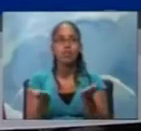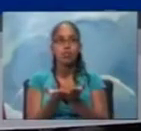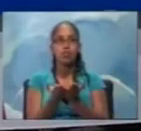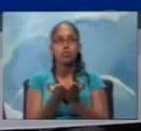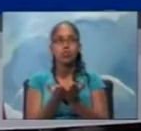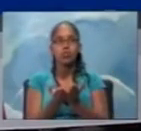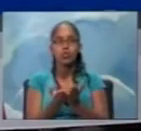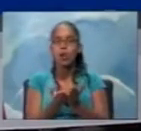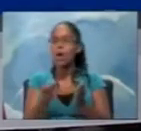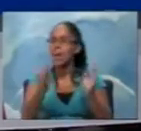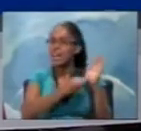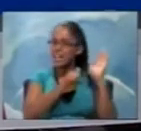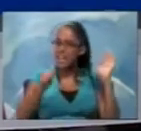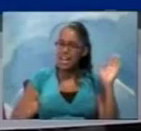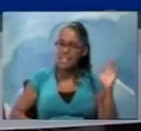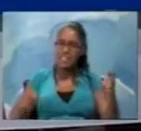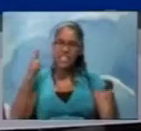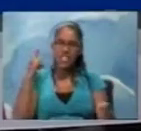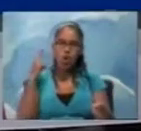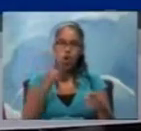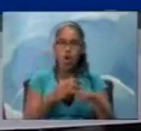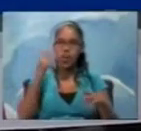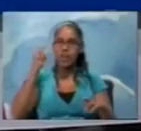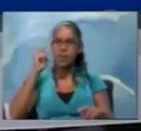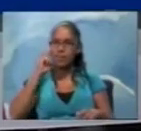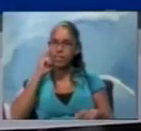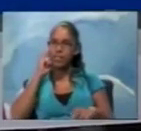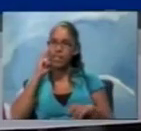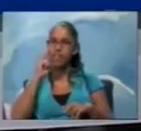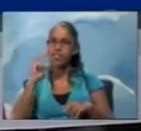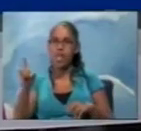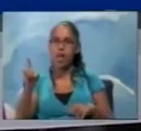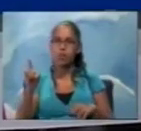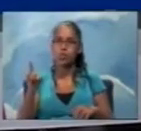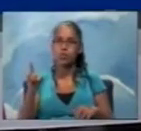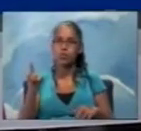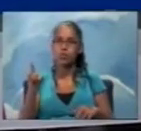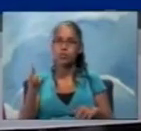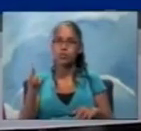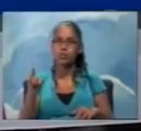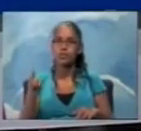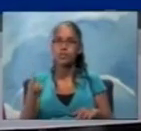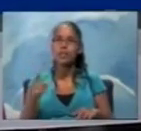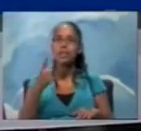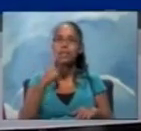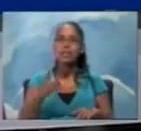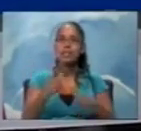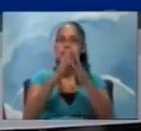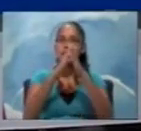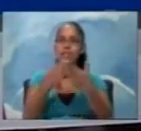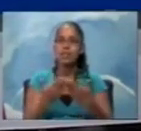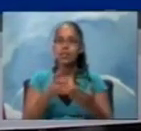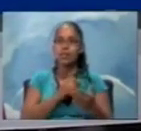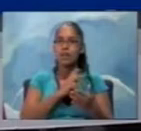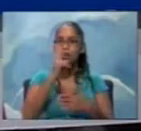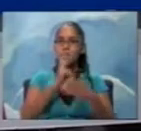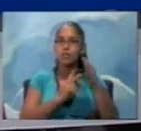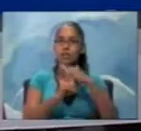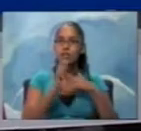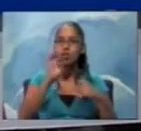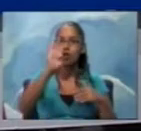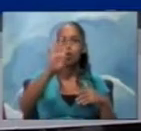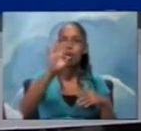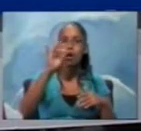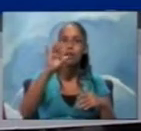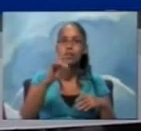conmigo, que el Señor reprenda al diablo. Que el Señor reprenda al diablo. Dice la Escritura en el versículo